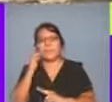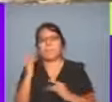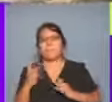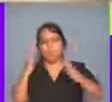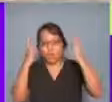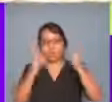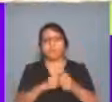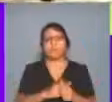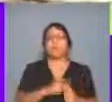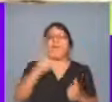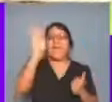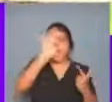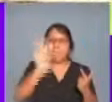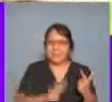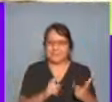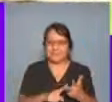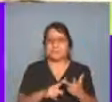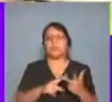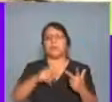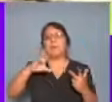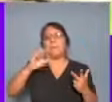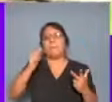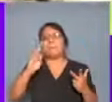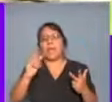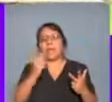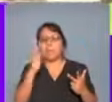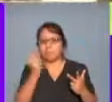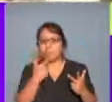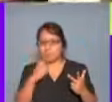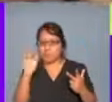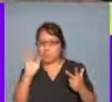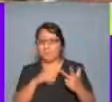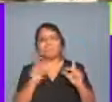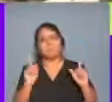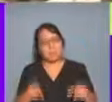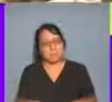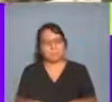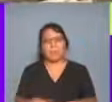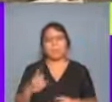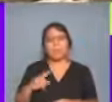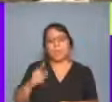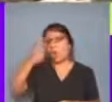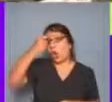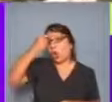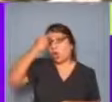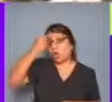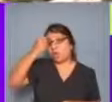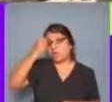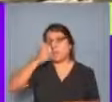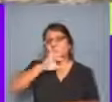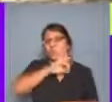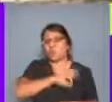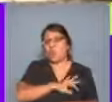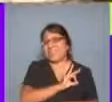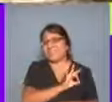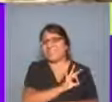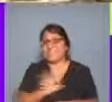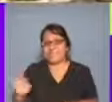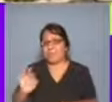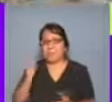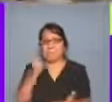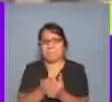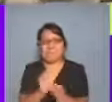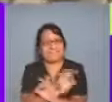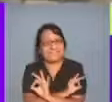Unión bus también nos llega algún tipo de información de que los chóferes continúan con el saldo cero que no les han pagado